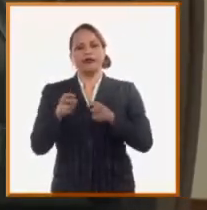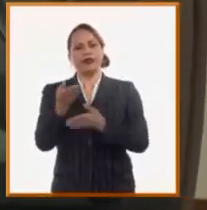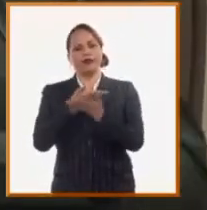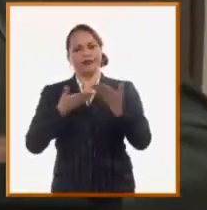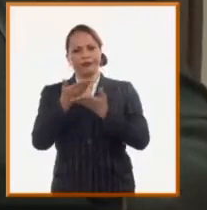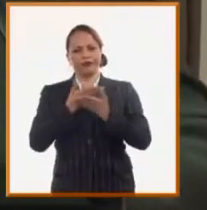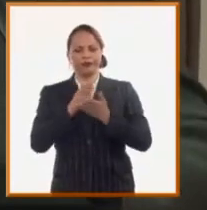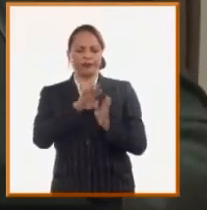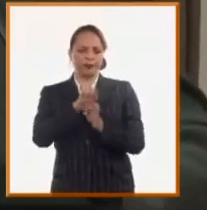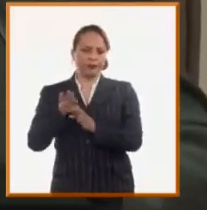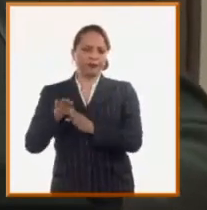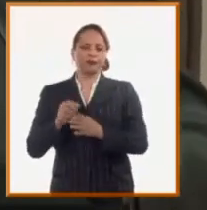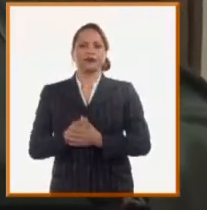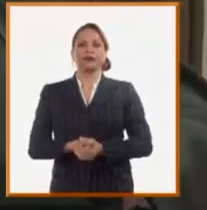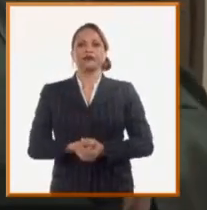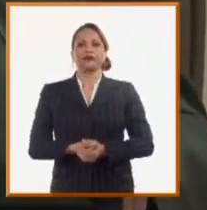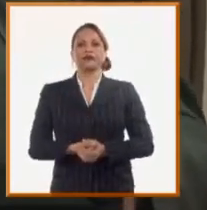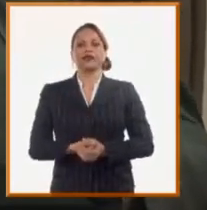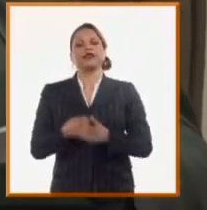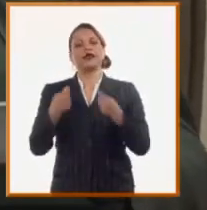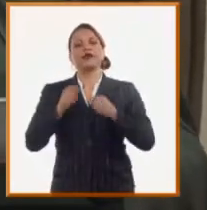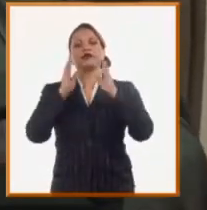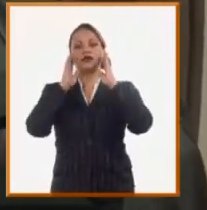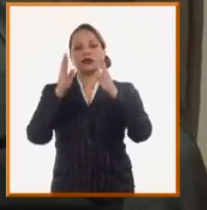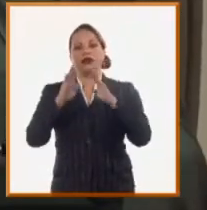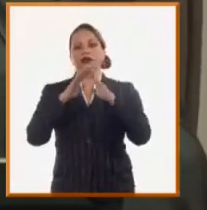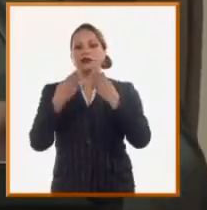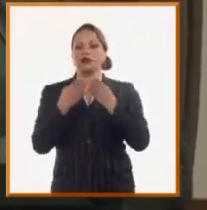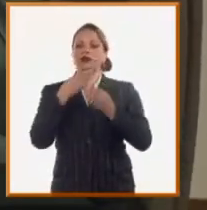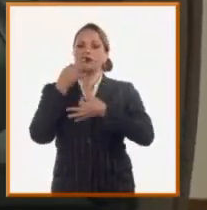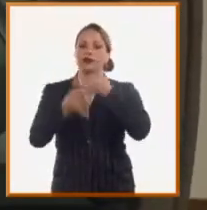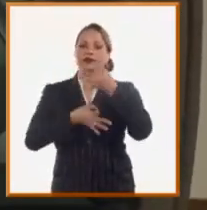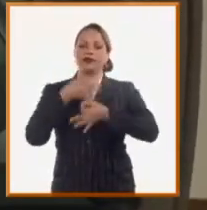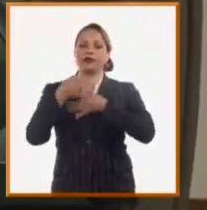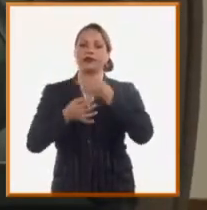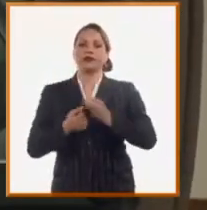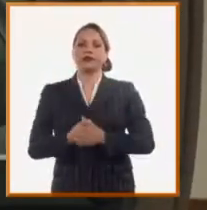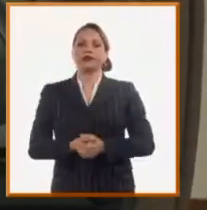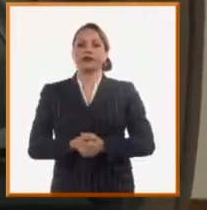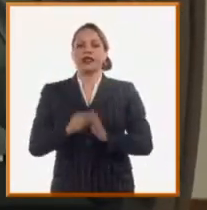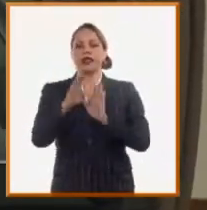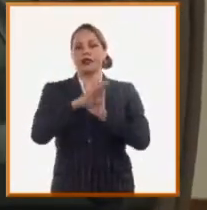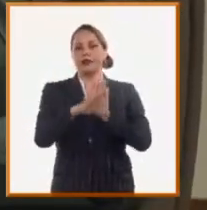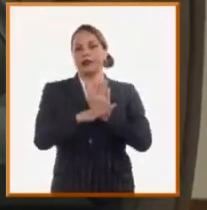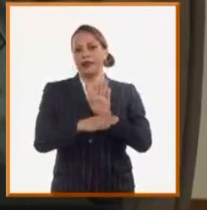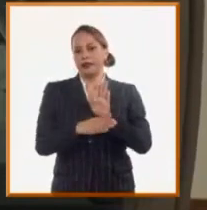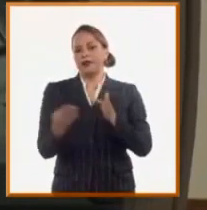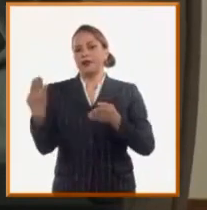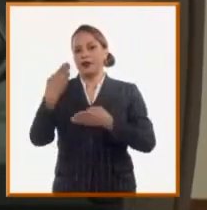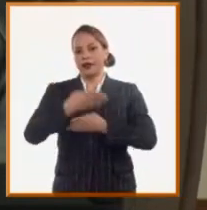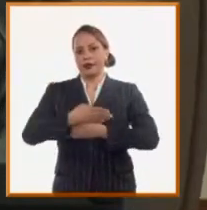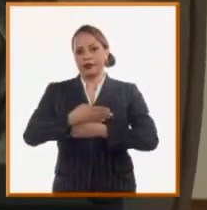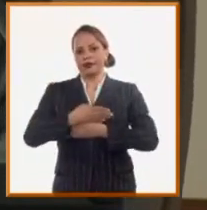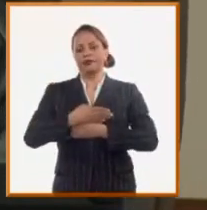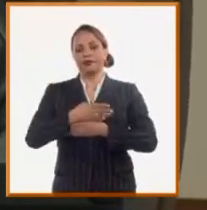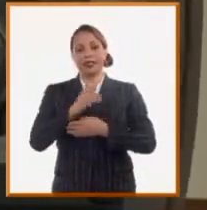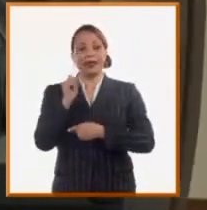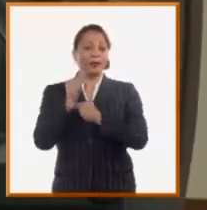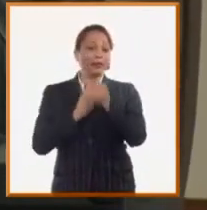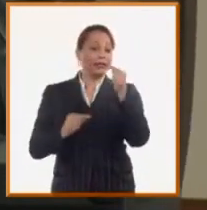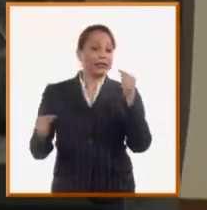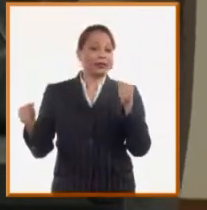toda esta. Pero bueno, seguí centrado en la lógica de lo que quería explicar. Están esas medidas del bloqueo. Y sobre